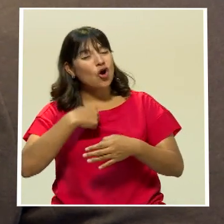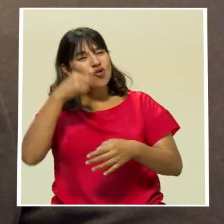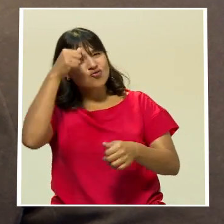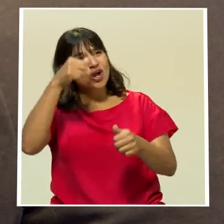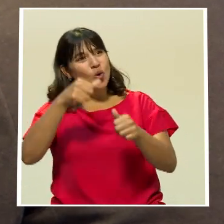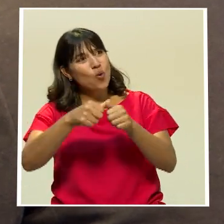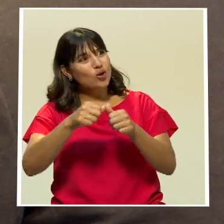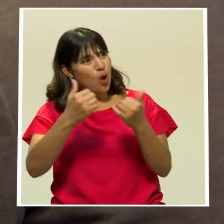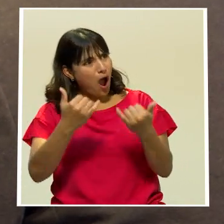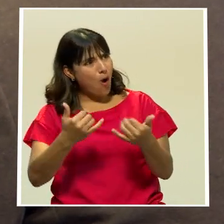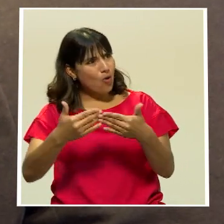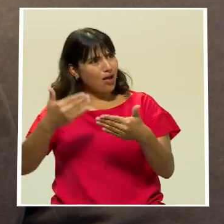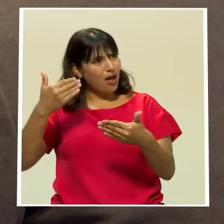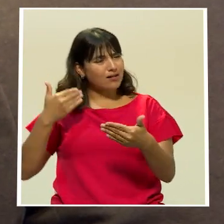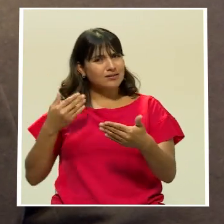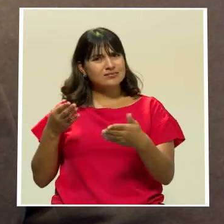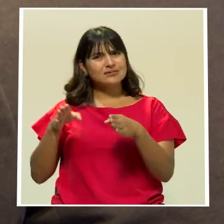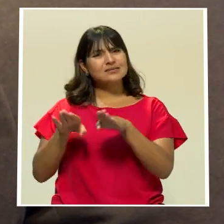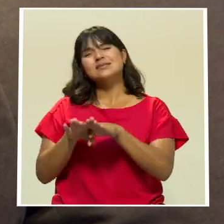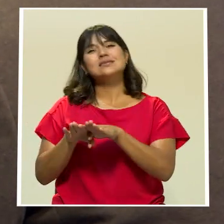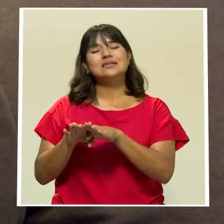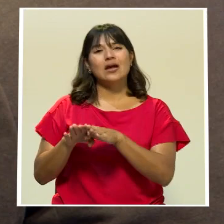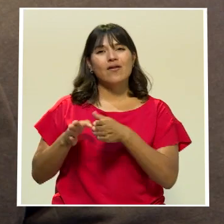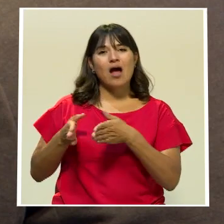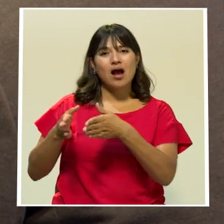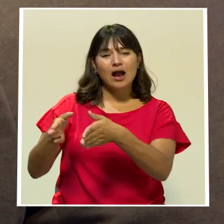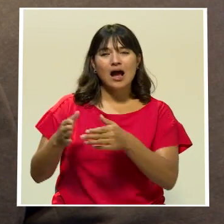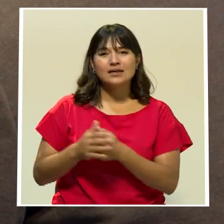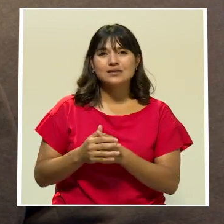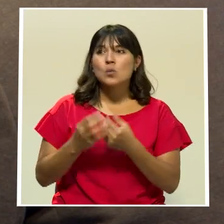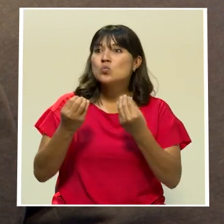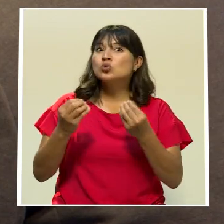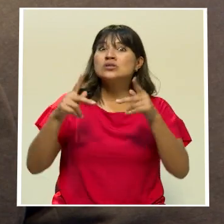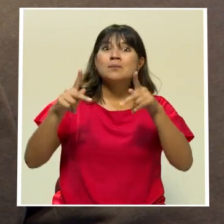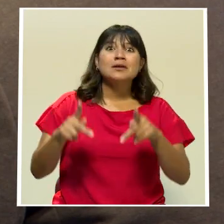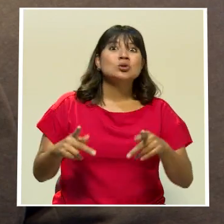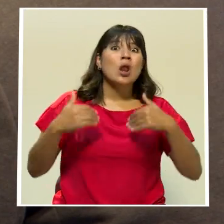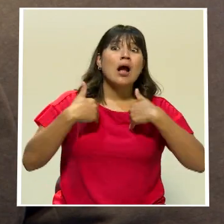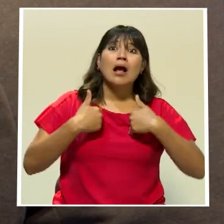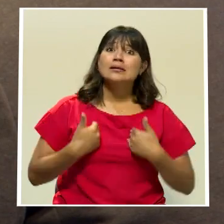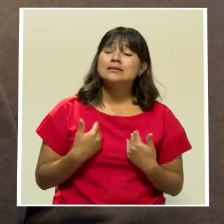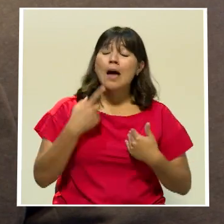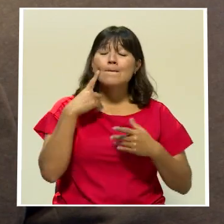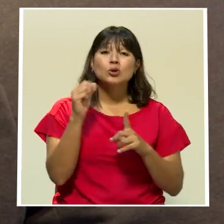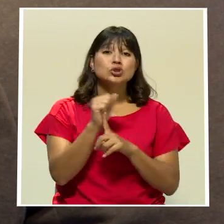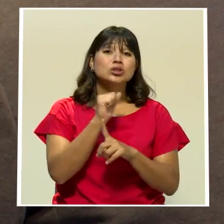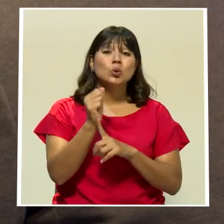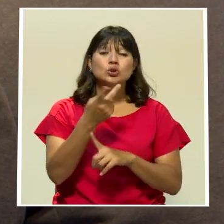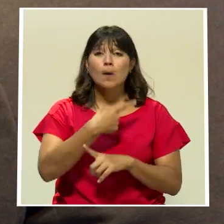los bloqueos. Gente desbordada por su situación personal, en el mejor de los casos,